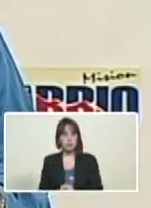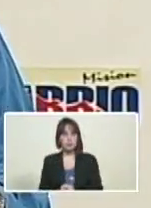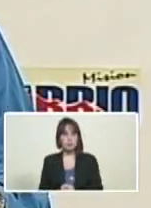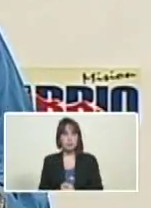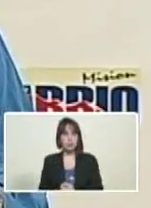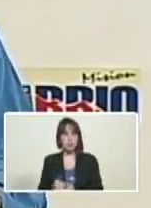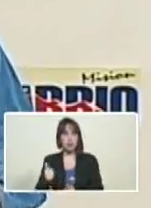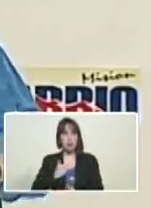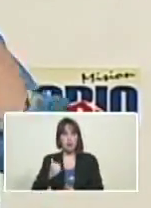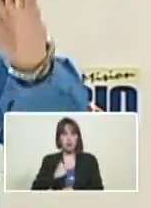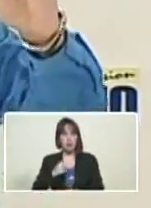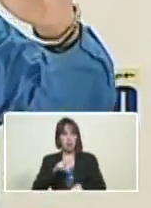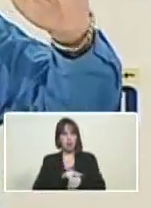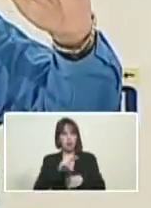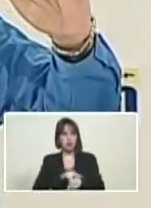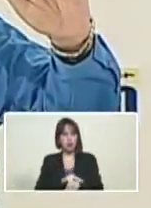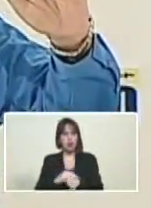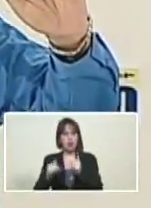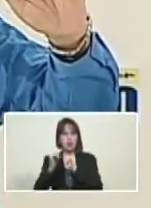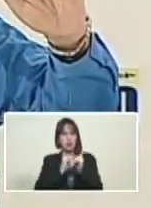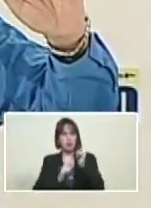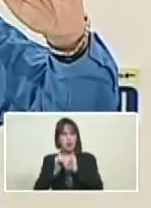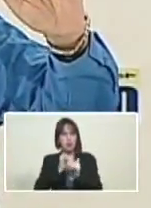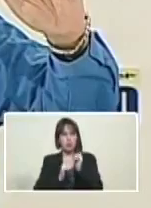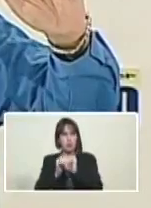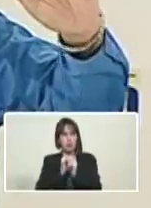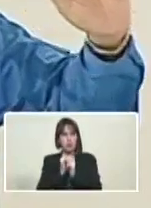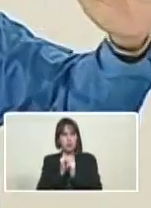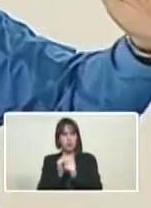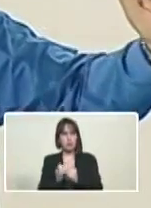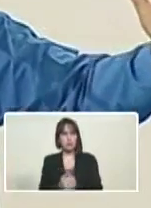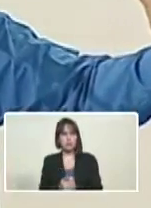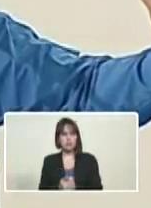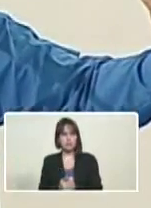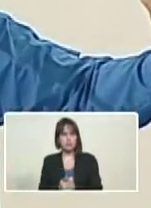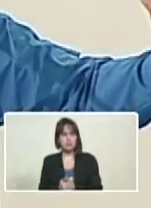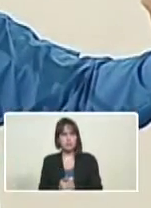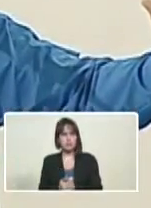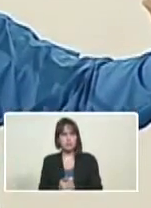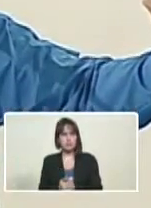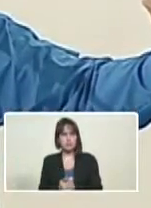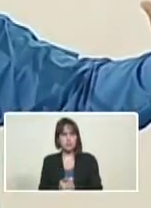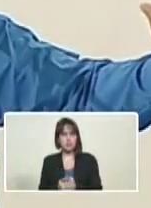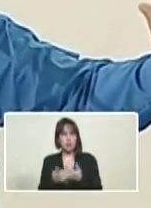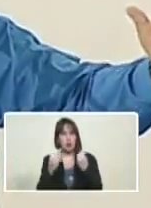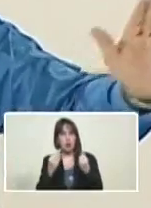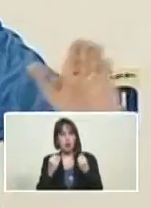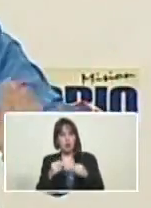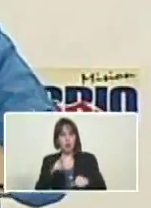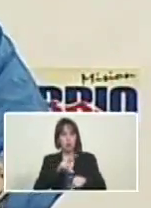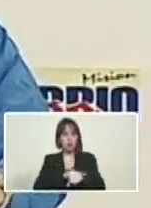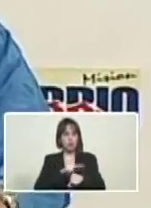¿Cuántos pediatras? ¿Cuántos cardiólogos? ¿Cuántos anestesiólogos? Anestesiólogos.